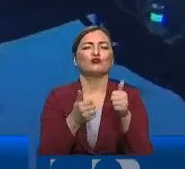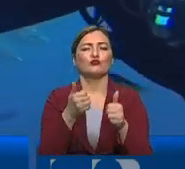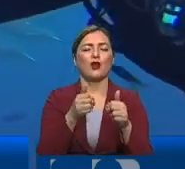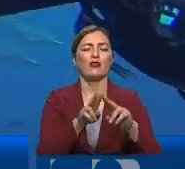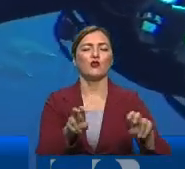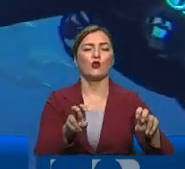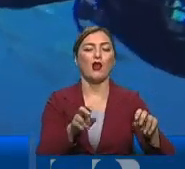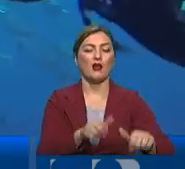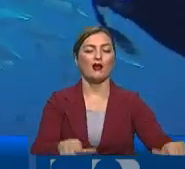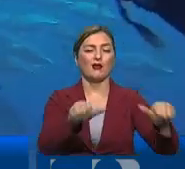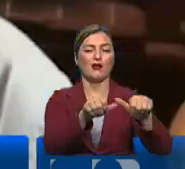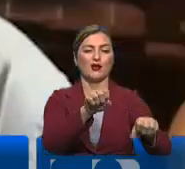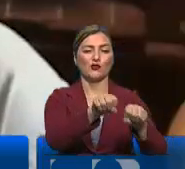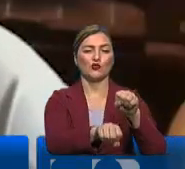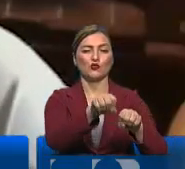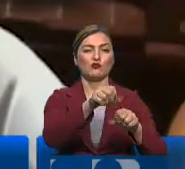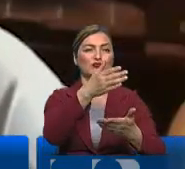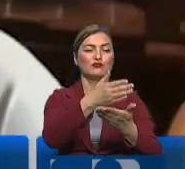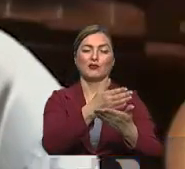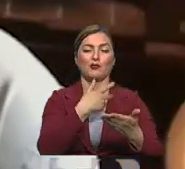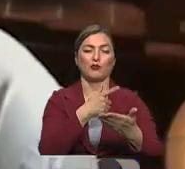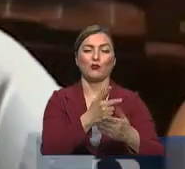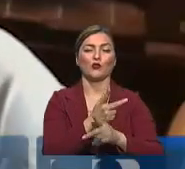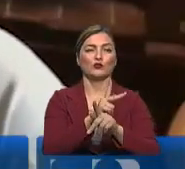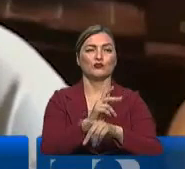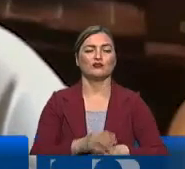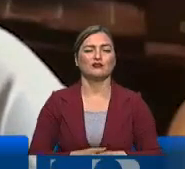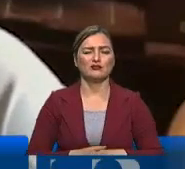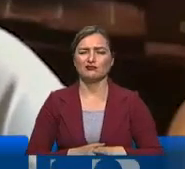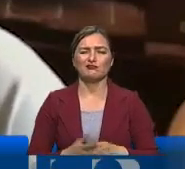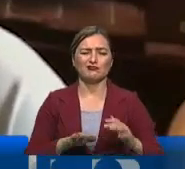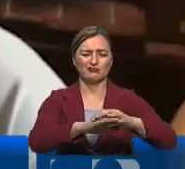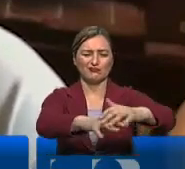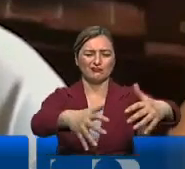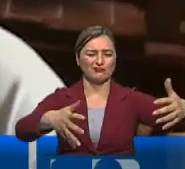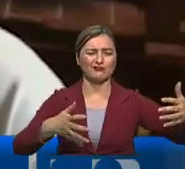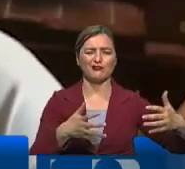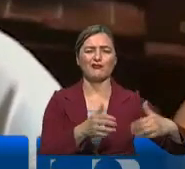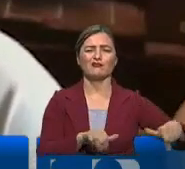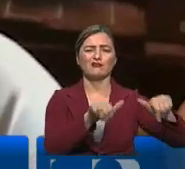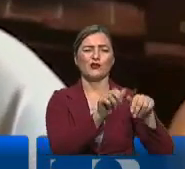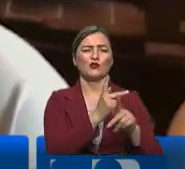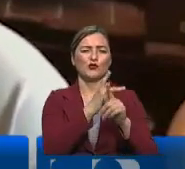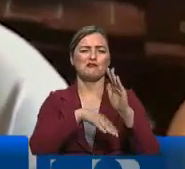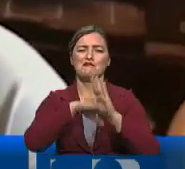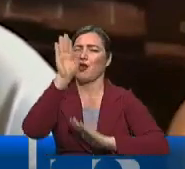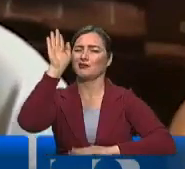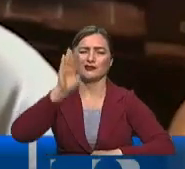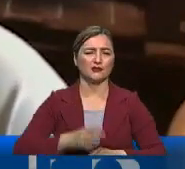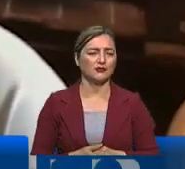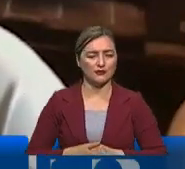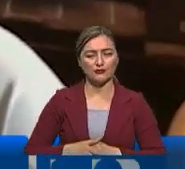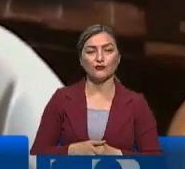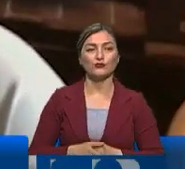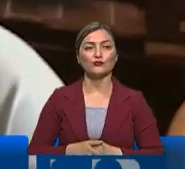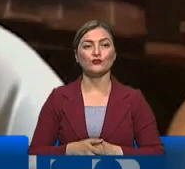área natural. Cuando uno piensa en reserva marina, es como uno de los de las áreas de más alta protección, ¿no? Donde